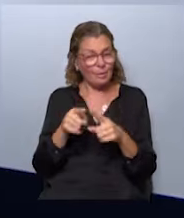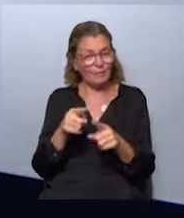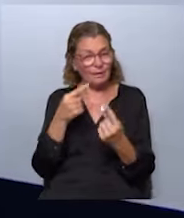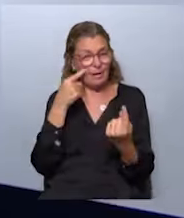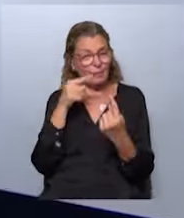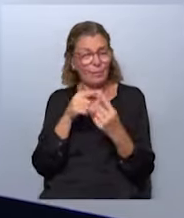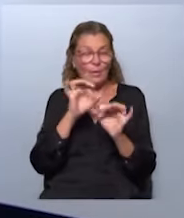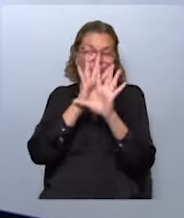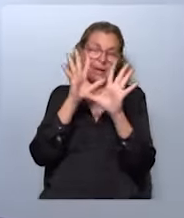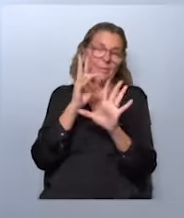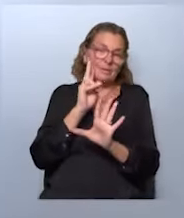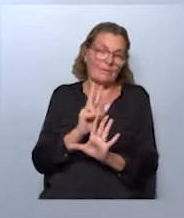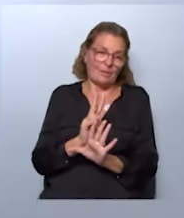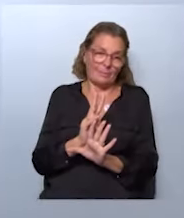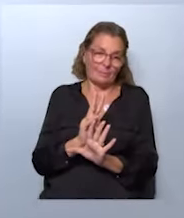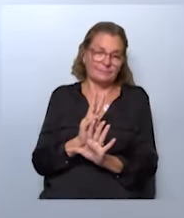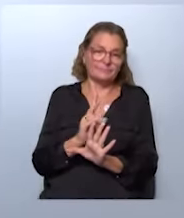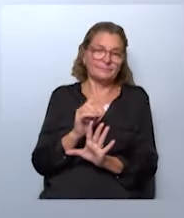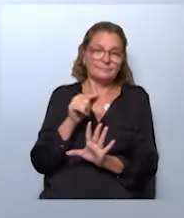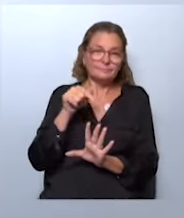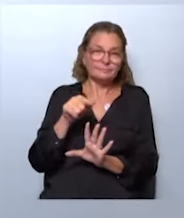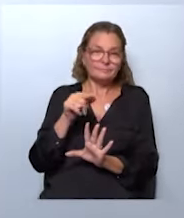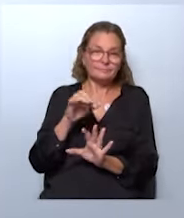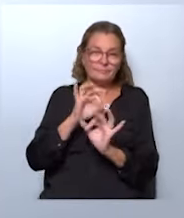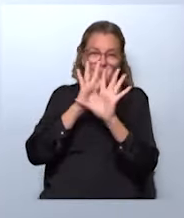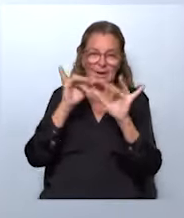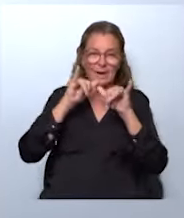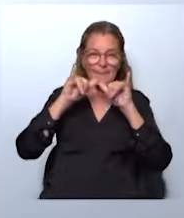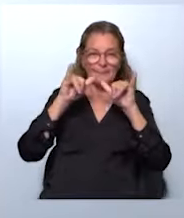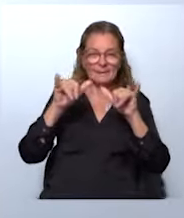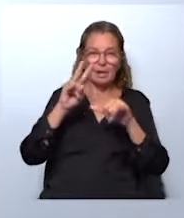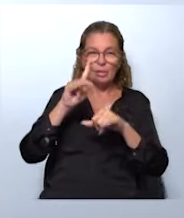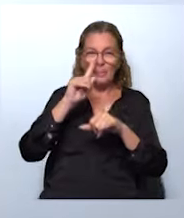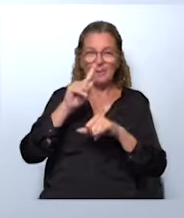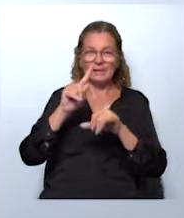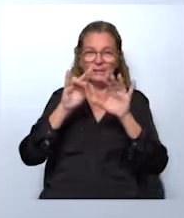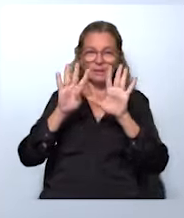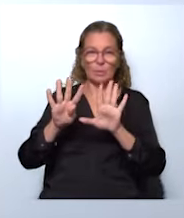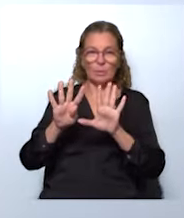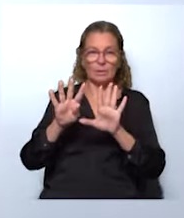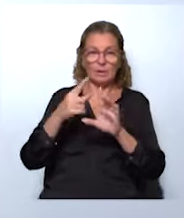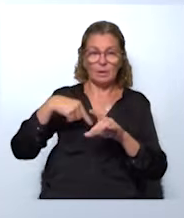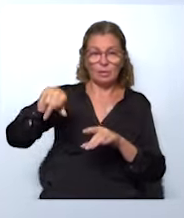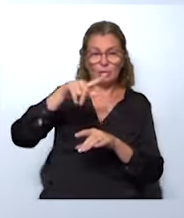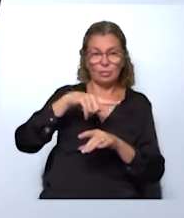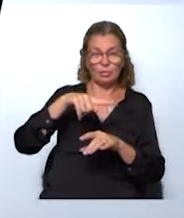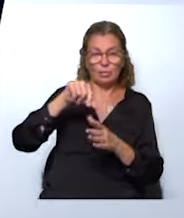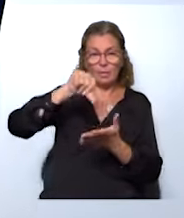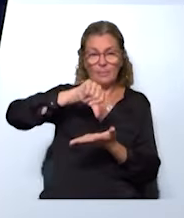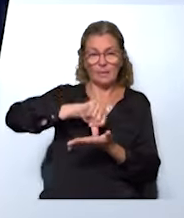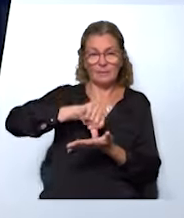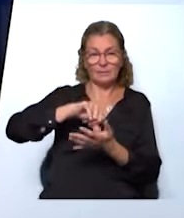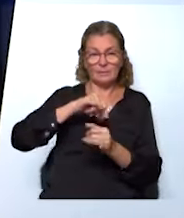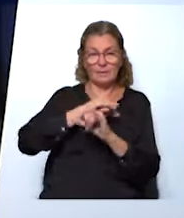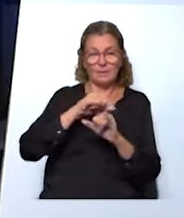enfoques claramente hay yo creo que fue muy claro en la campaña del 2019 en que todo lo que pasaba en el país terminaba